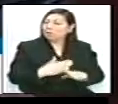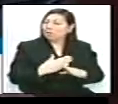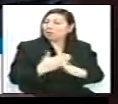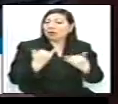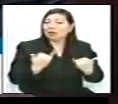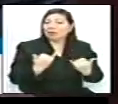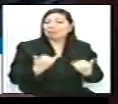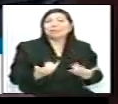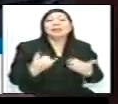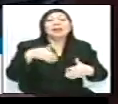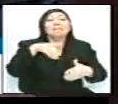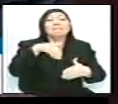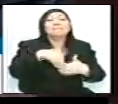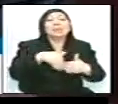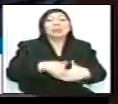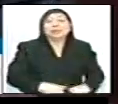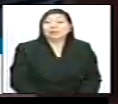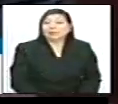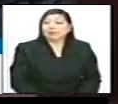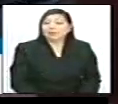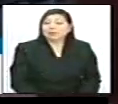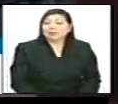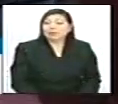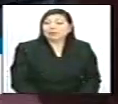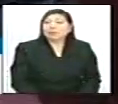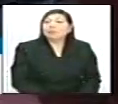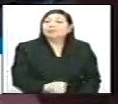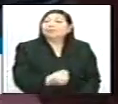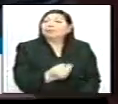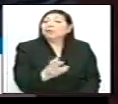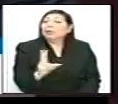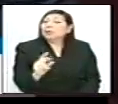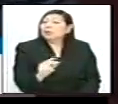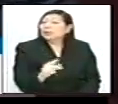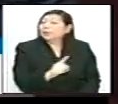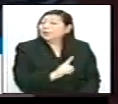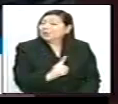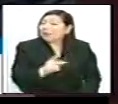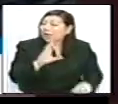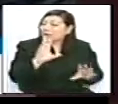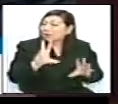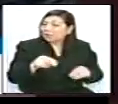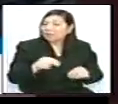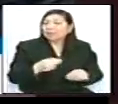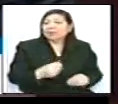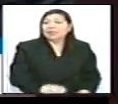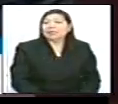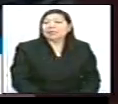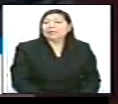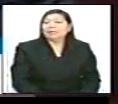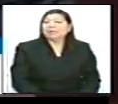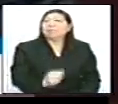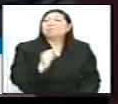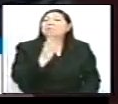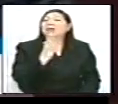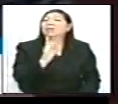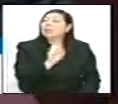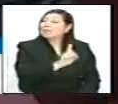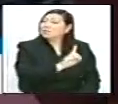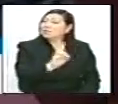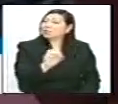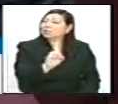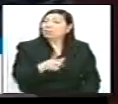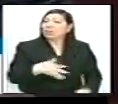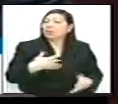totalmente que someta a votación aquello que es materia, ¿no?, del ejercicio de una atribución. De ninguna